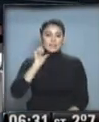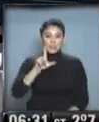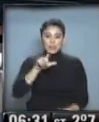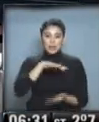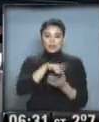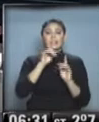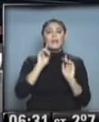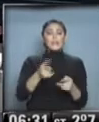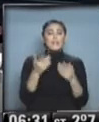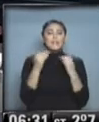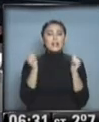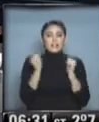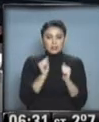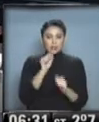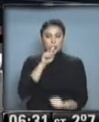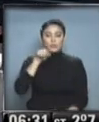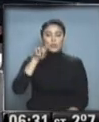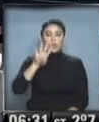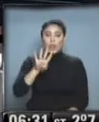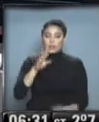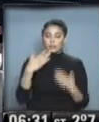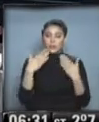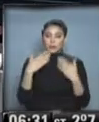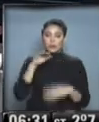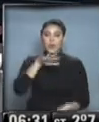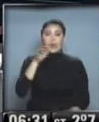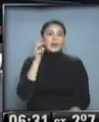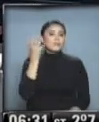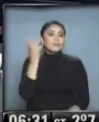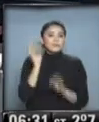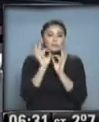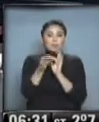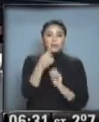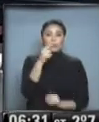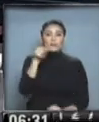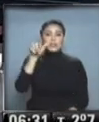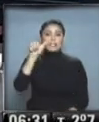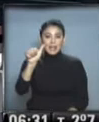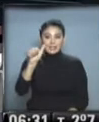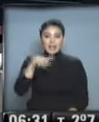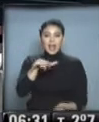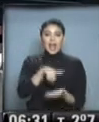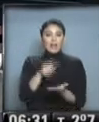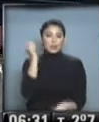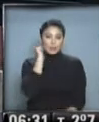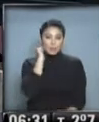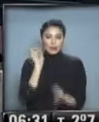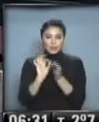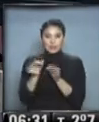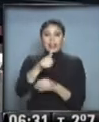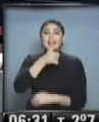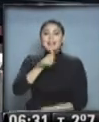encontraremos temperaturas muy bajas, 1 grado 4 décimos la temperatura. En San Fernando, 1 grado 6 décimos. Y en Aeroparque, muy cerquita del Río de la